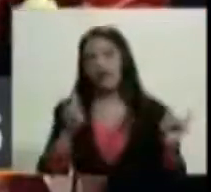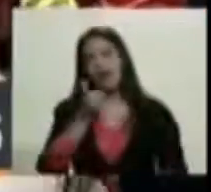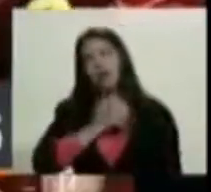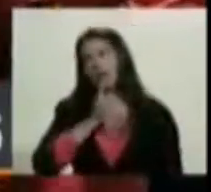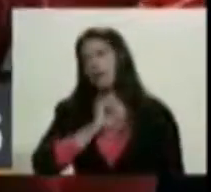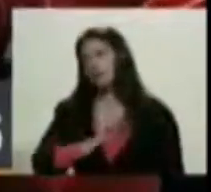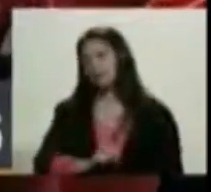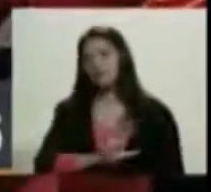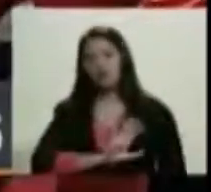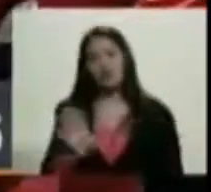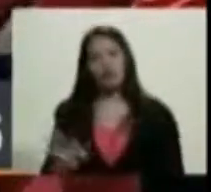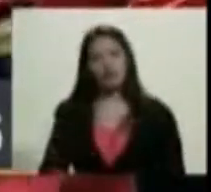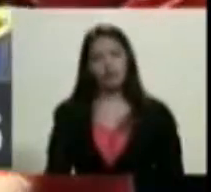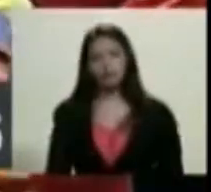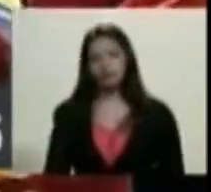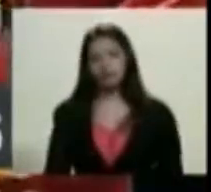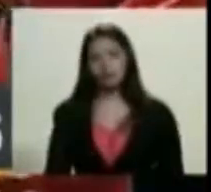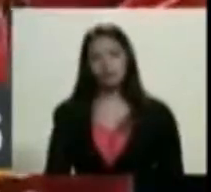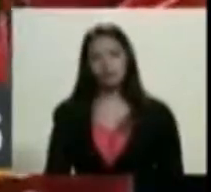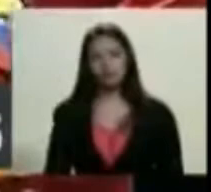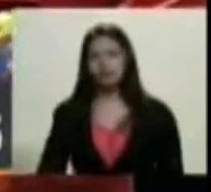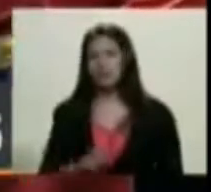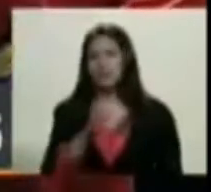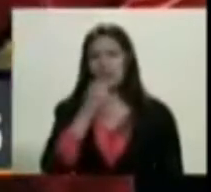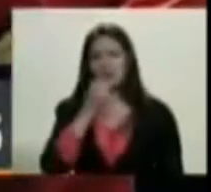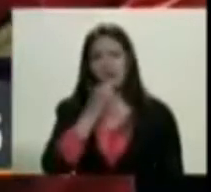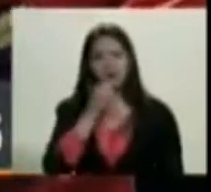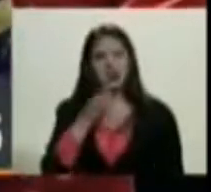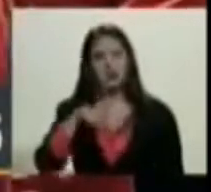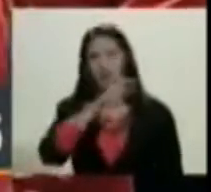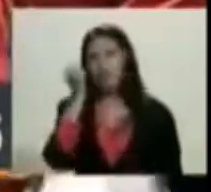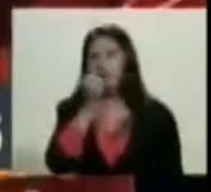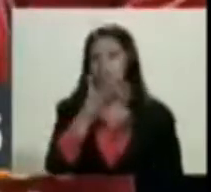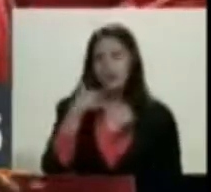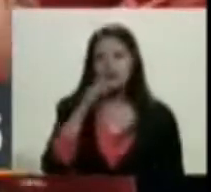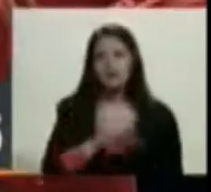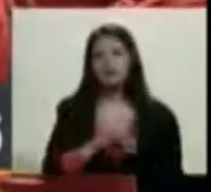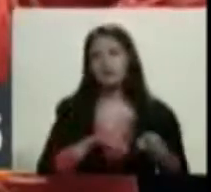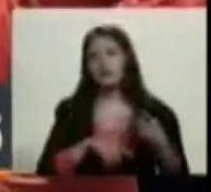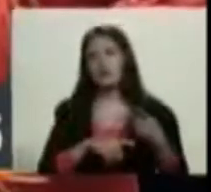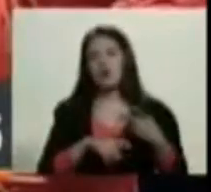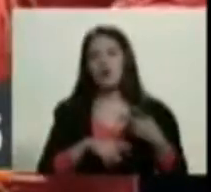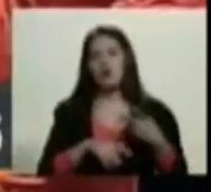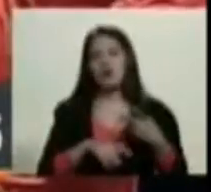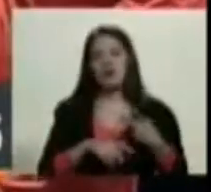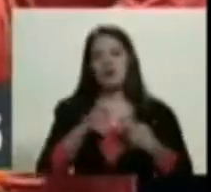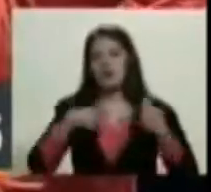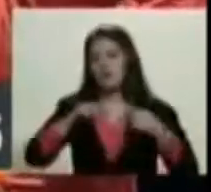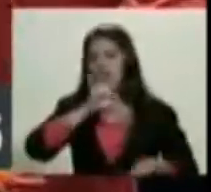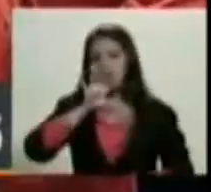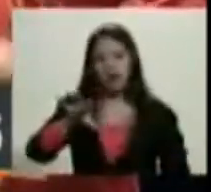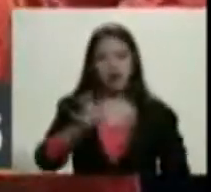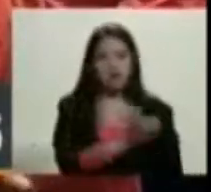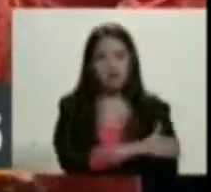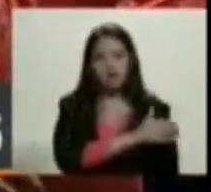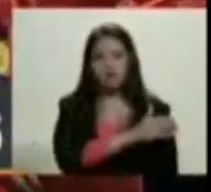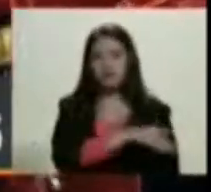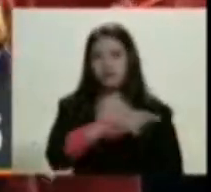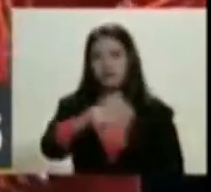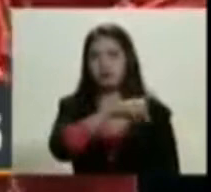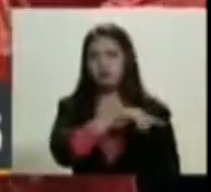No nos calamos a fascistas, no nos calamos a asesinos, no nos calamos a vendepatrias, no nos